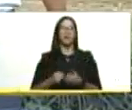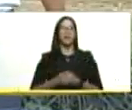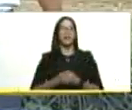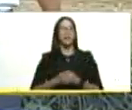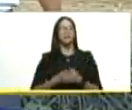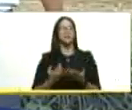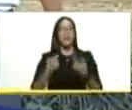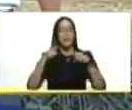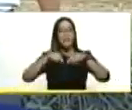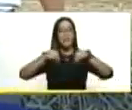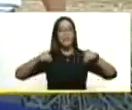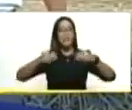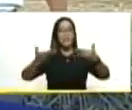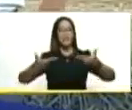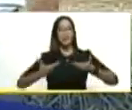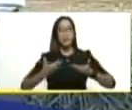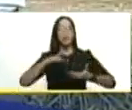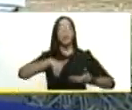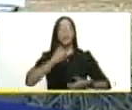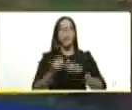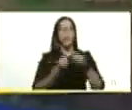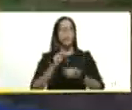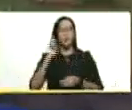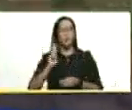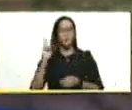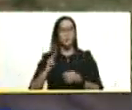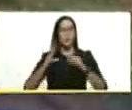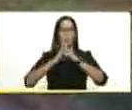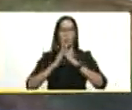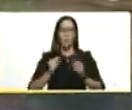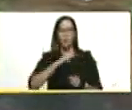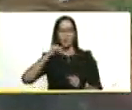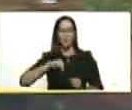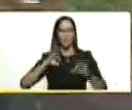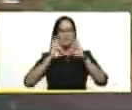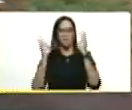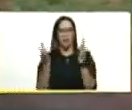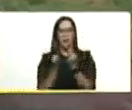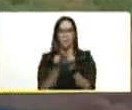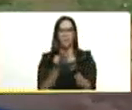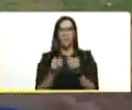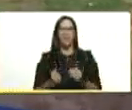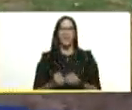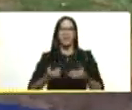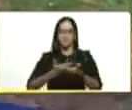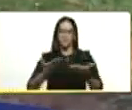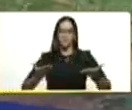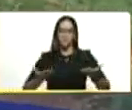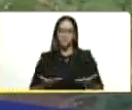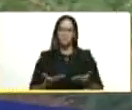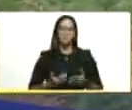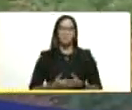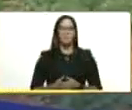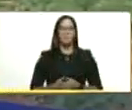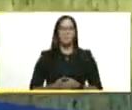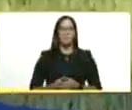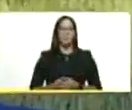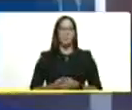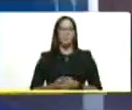nuestra tierra, pueda ser utilizado por toda nuestra familia y familias aledañas aquí en nuestro